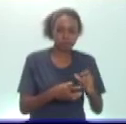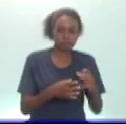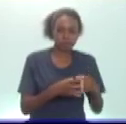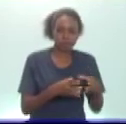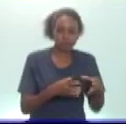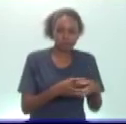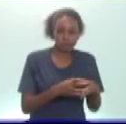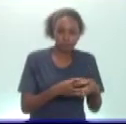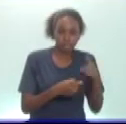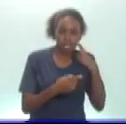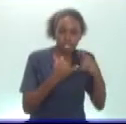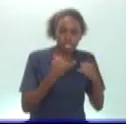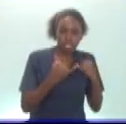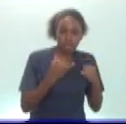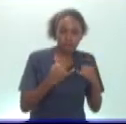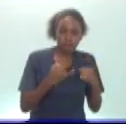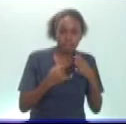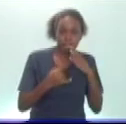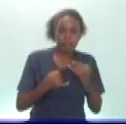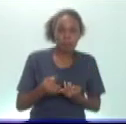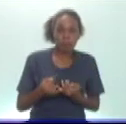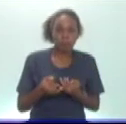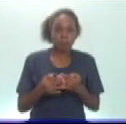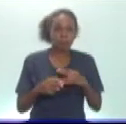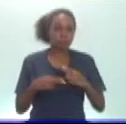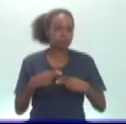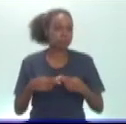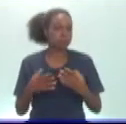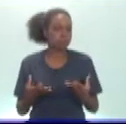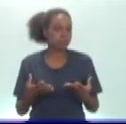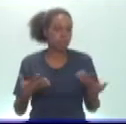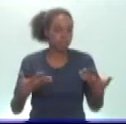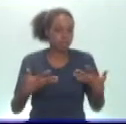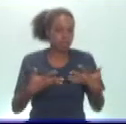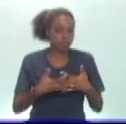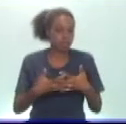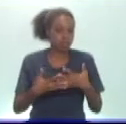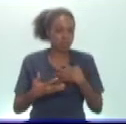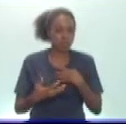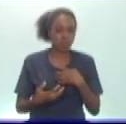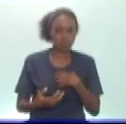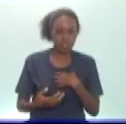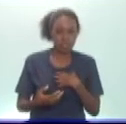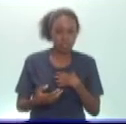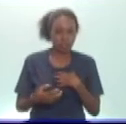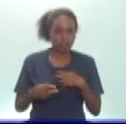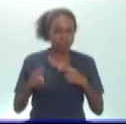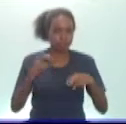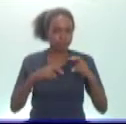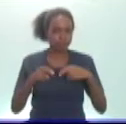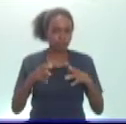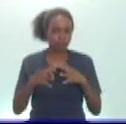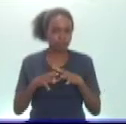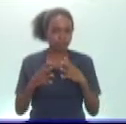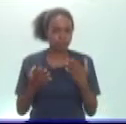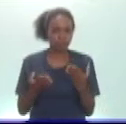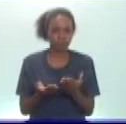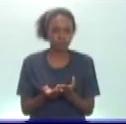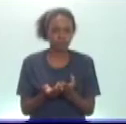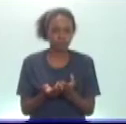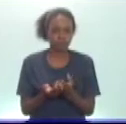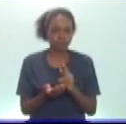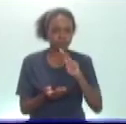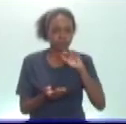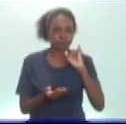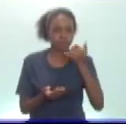que identificar y bueno, a partir de ellos y sus relaciones, qué relación existe en el problema, proponemos vías. Fíjense cómo la palabra vía